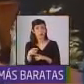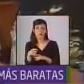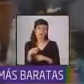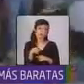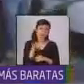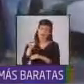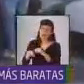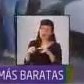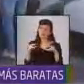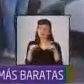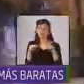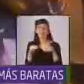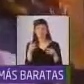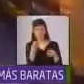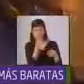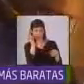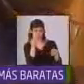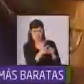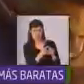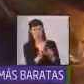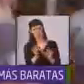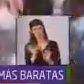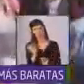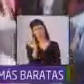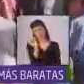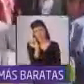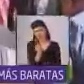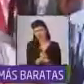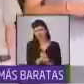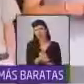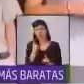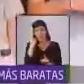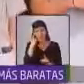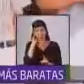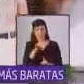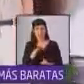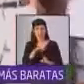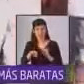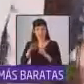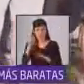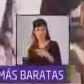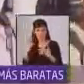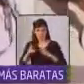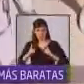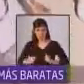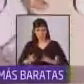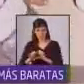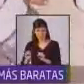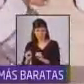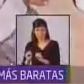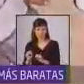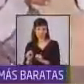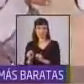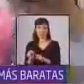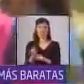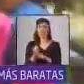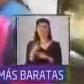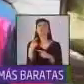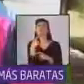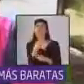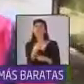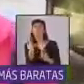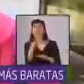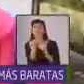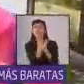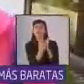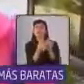la excepción. ¿O acaso usted piensa que la mayoría de los chilenos ya tienen listas sus próximas vacaciones? ¿Ha planificado ya las vacaciones a esta